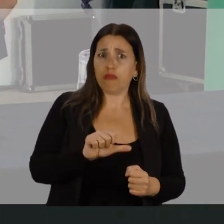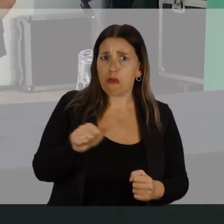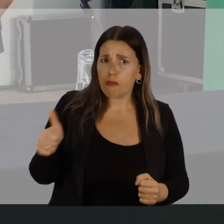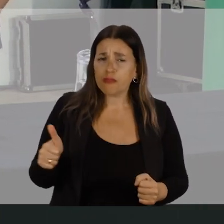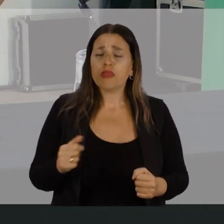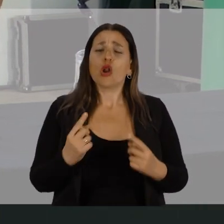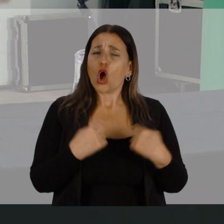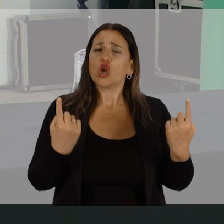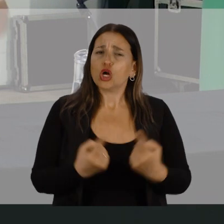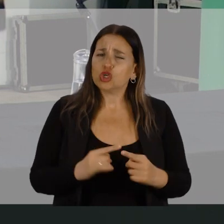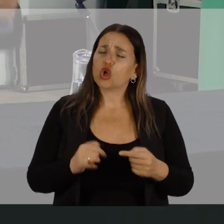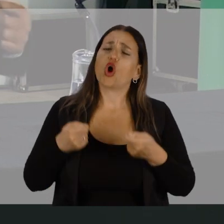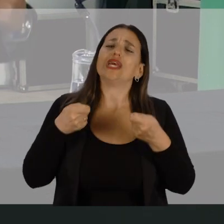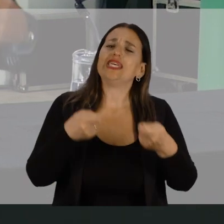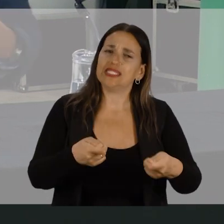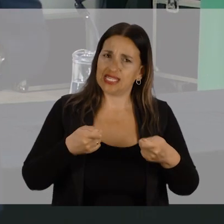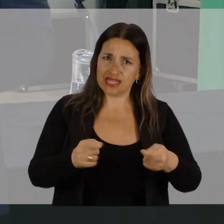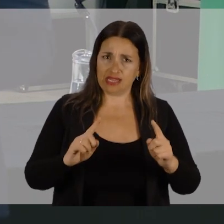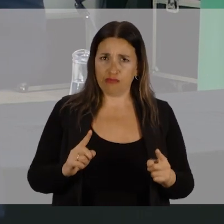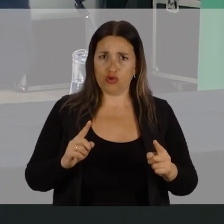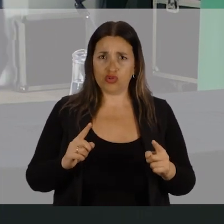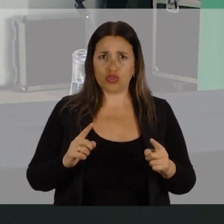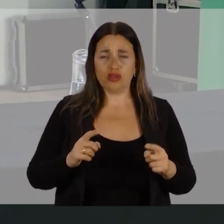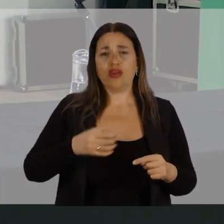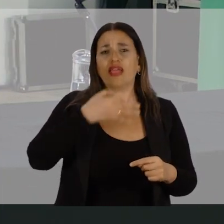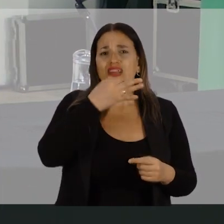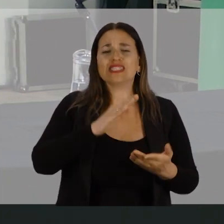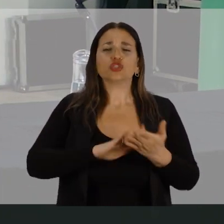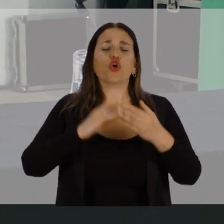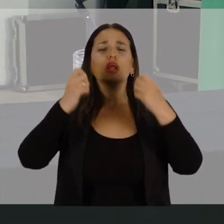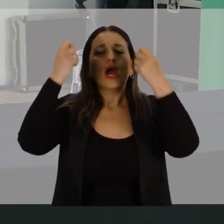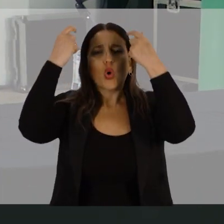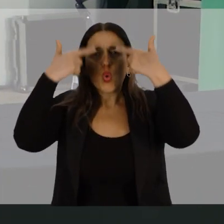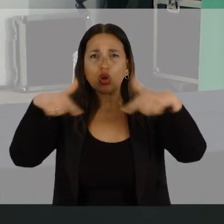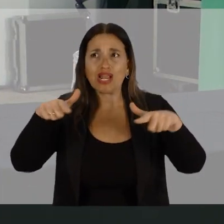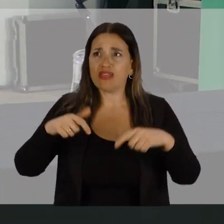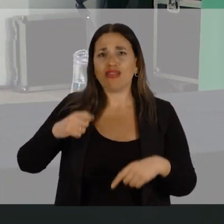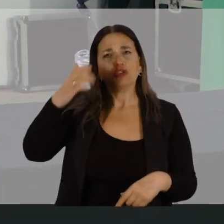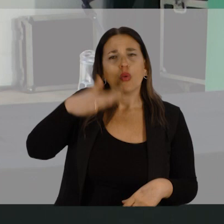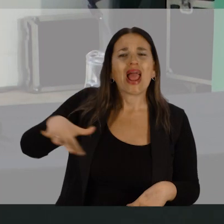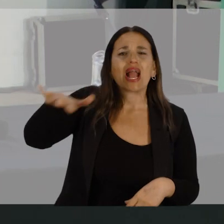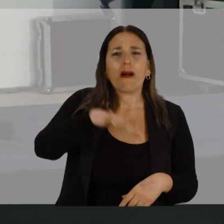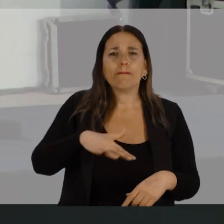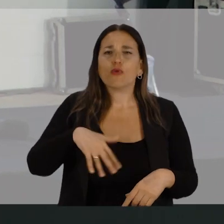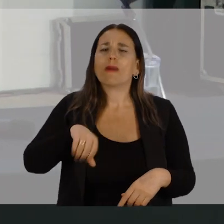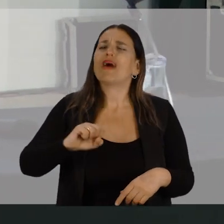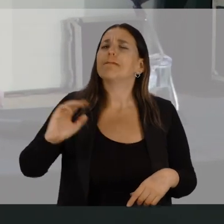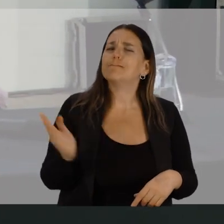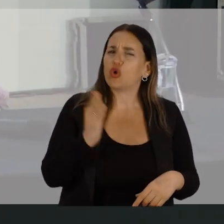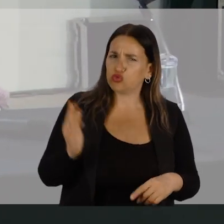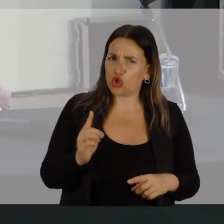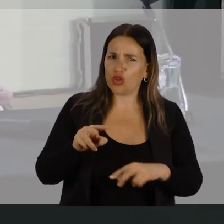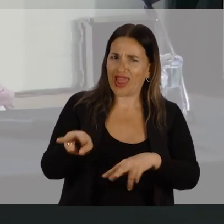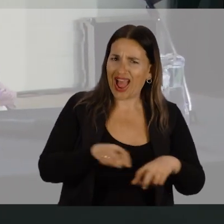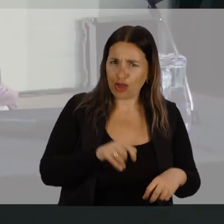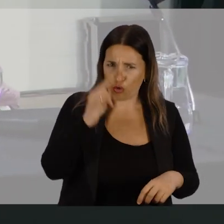económica, nosotros hemos insistido en hablar de la ruralidad, que es mucho más que